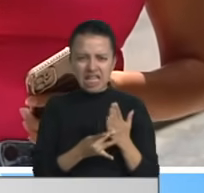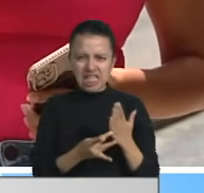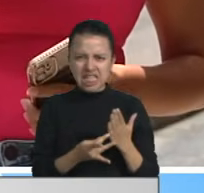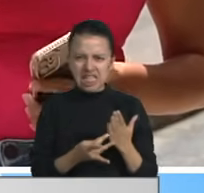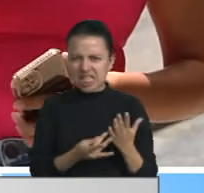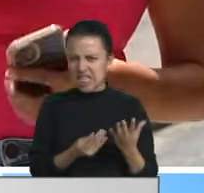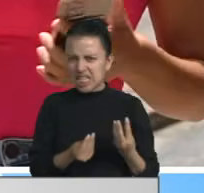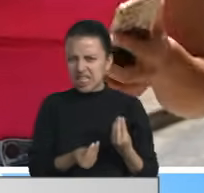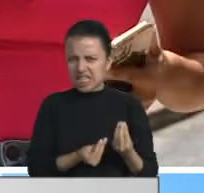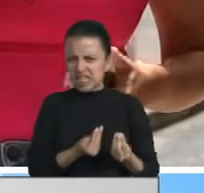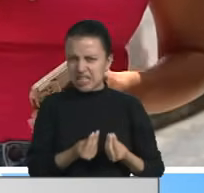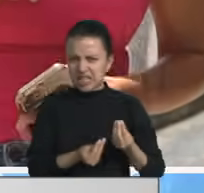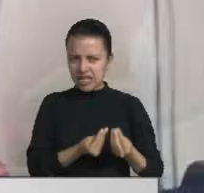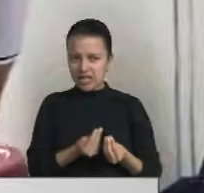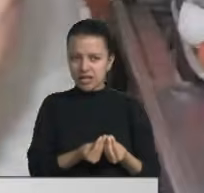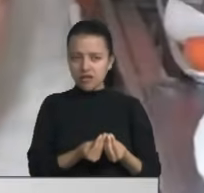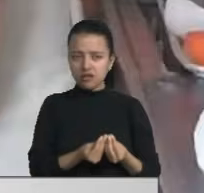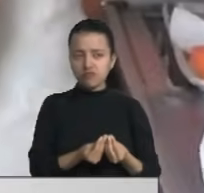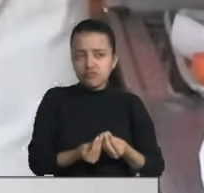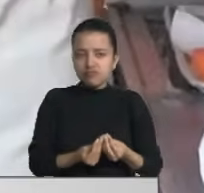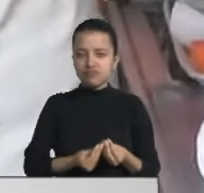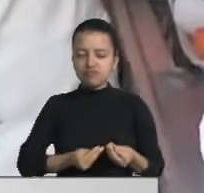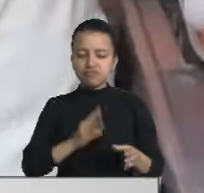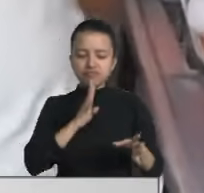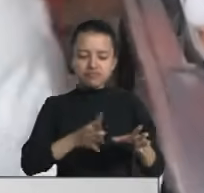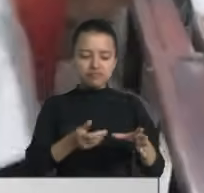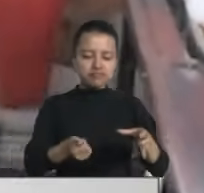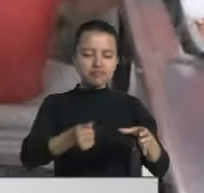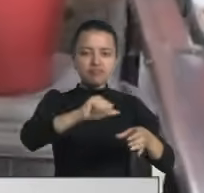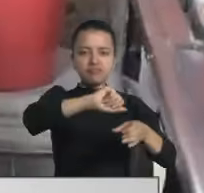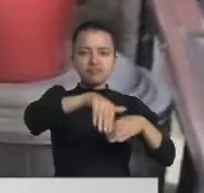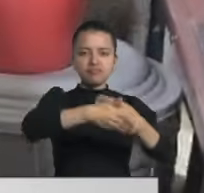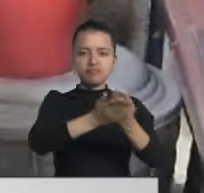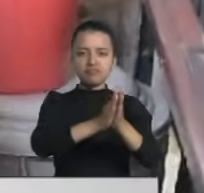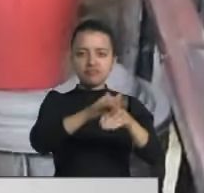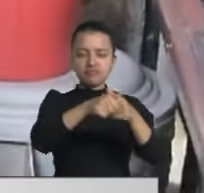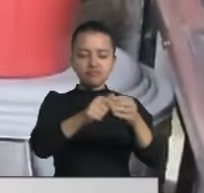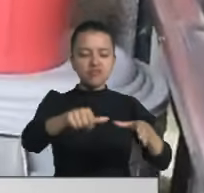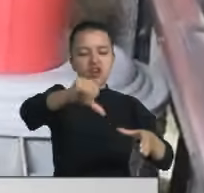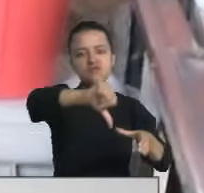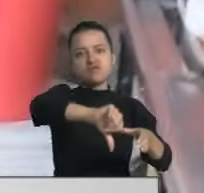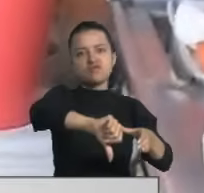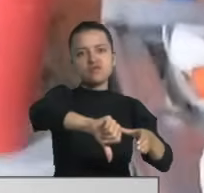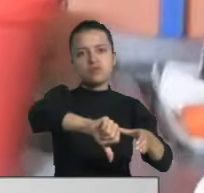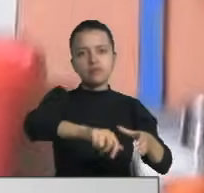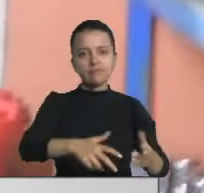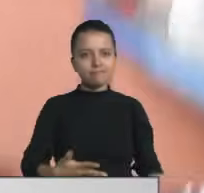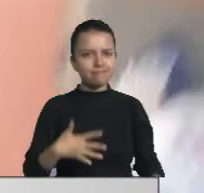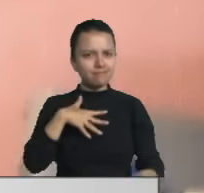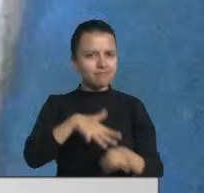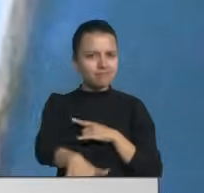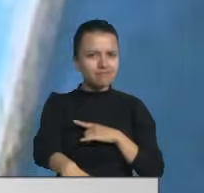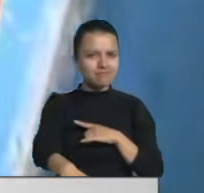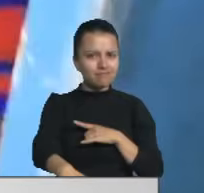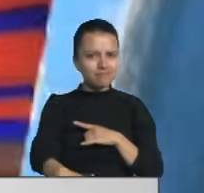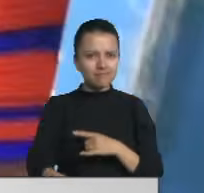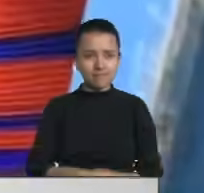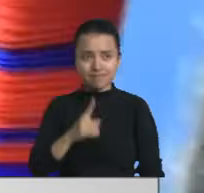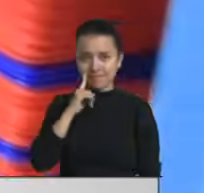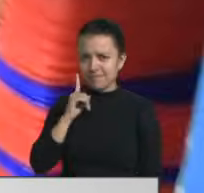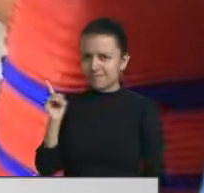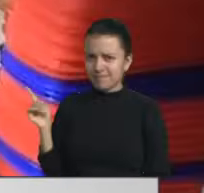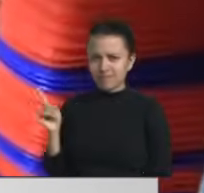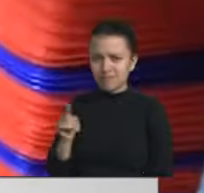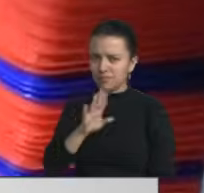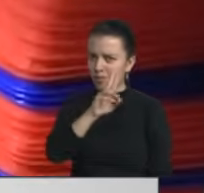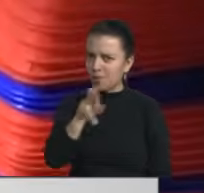desechando en el sistema de alcantarillado. Recordemos que el aceite de cocina es altamente contaminante y tiene perjuicios en